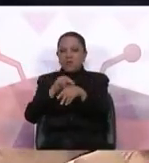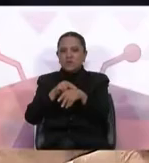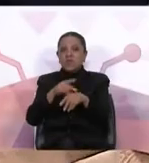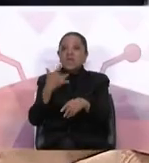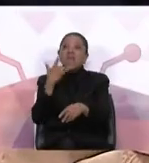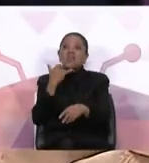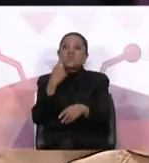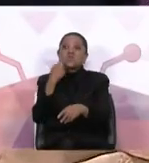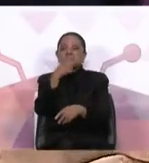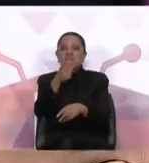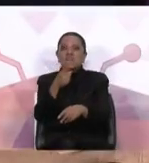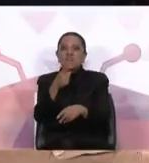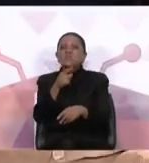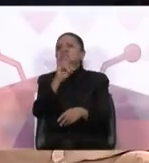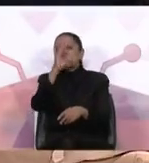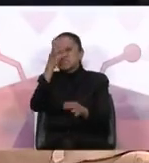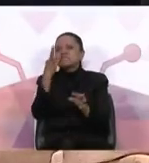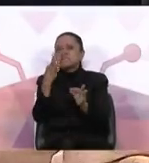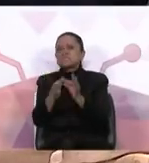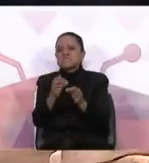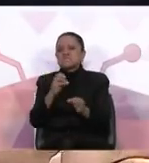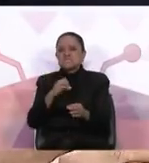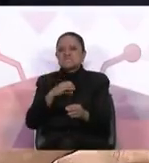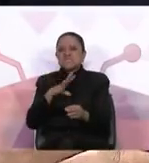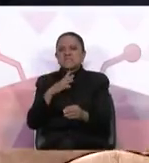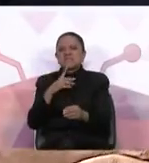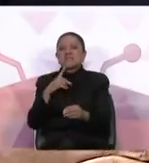plenamente me identifico exilio